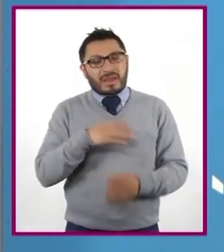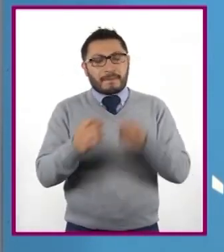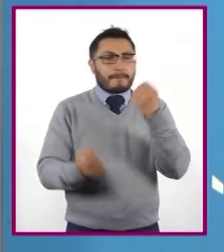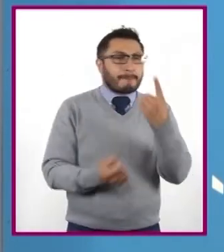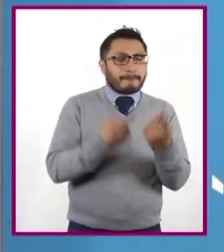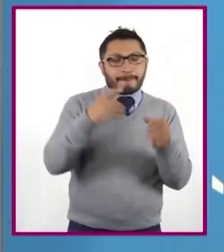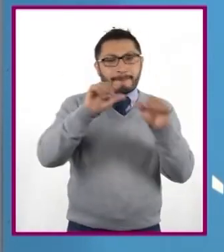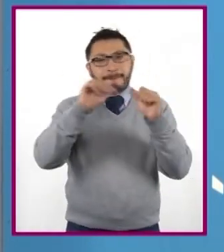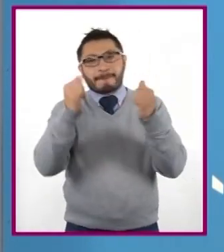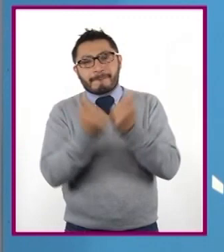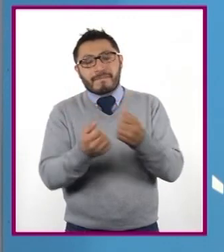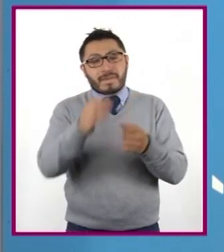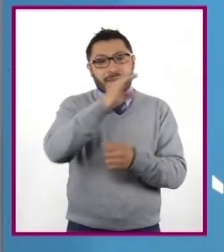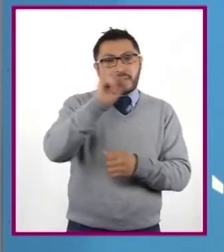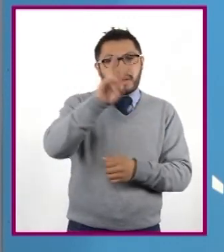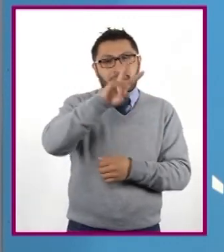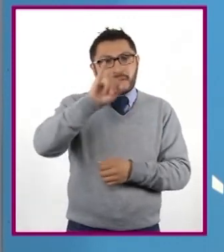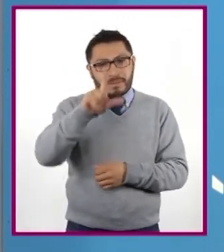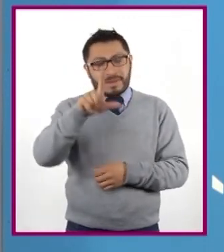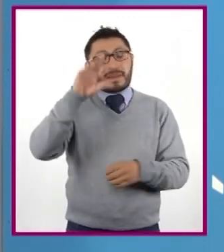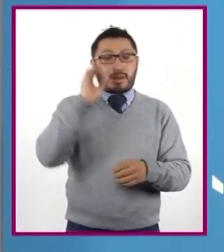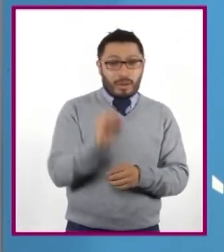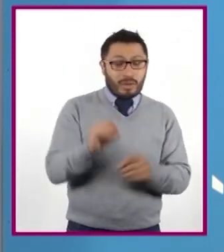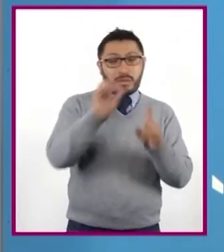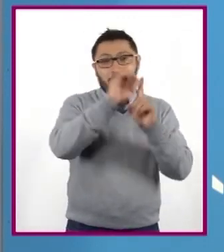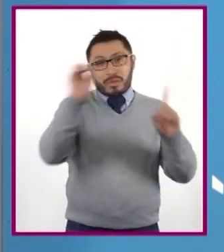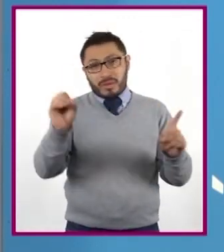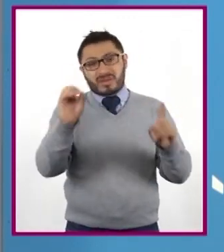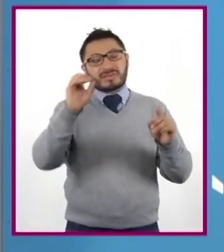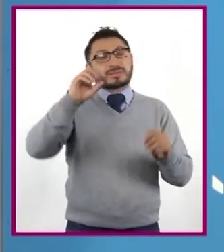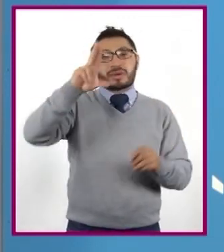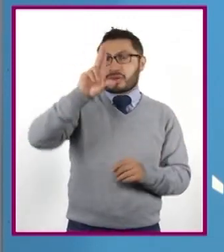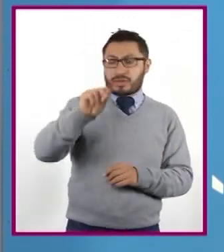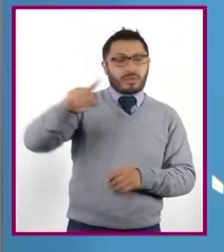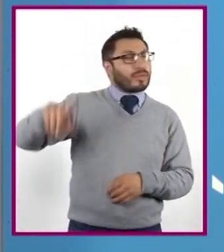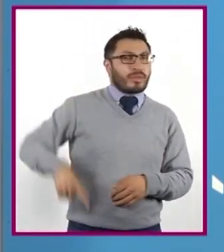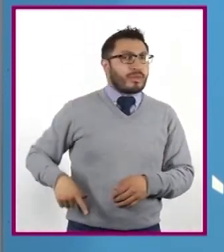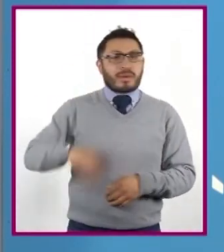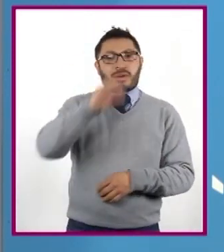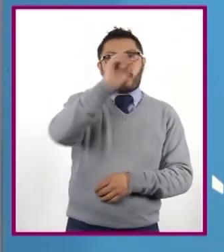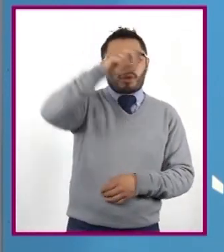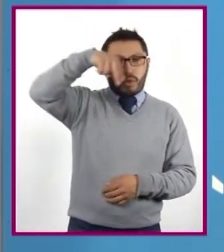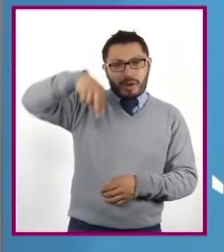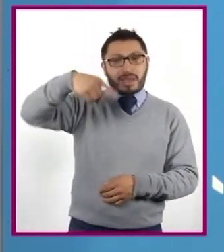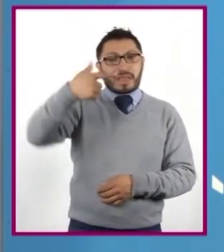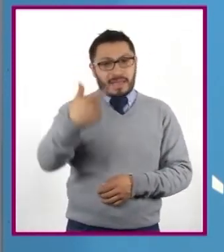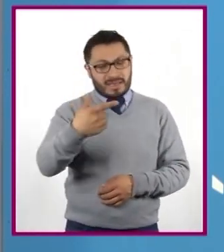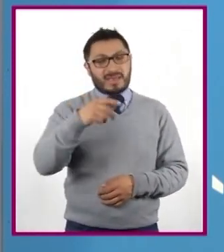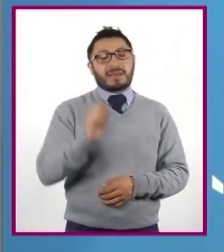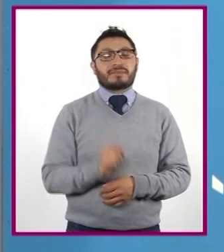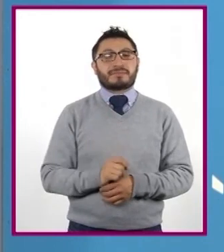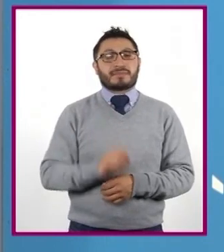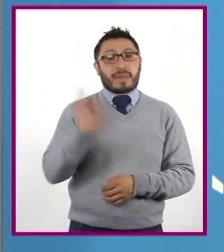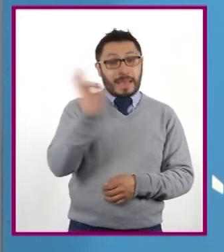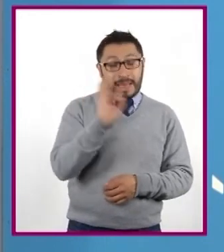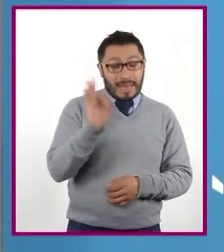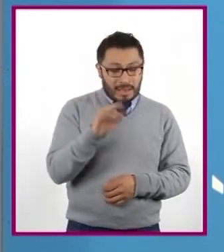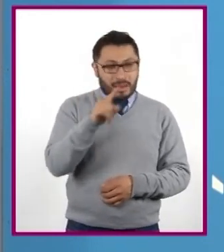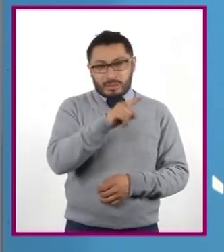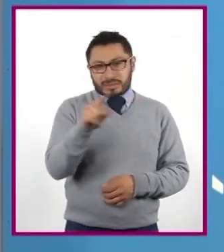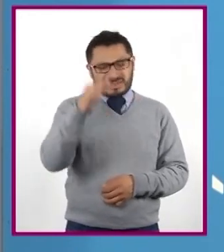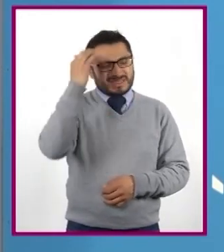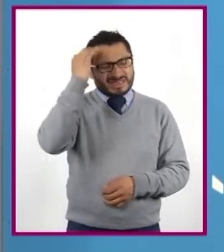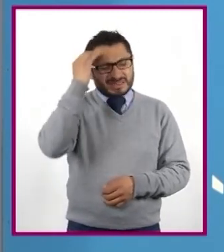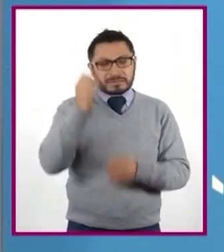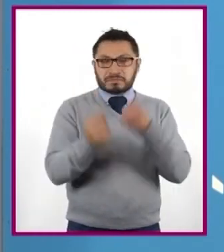alguna asociación civil o una organización no gubernamental, aunque seguramente habrán